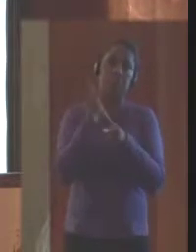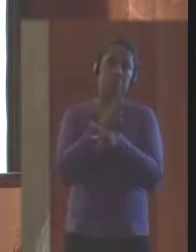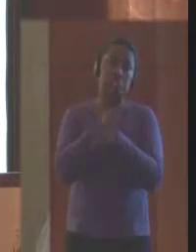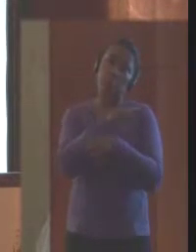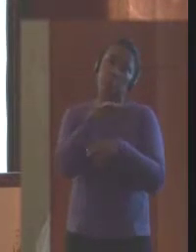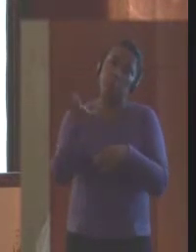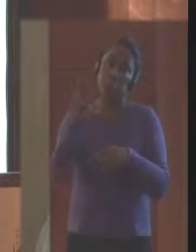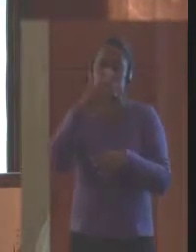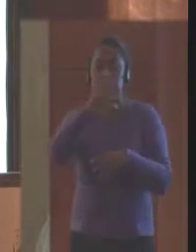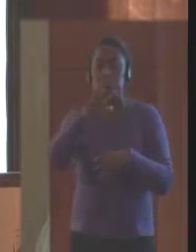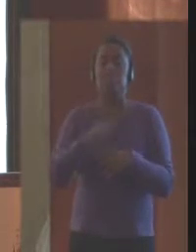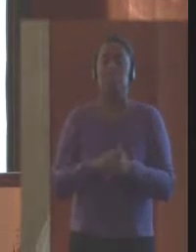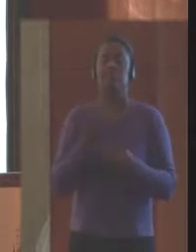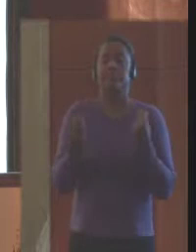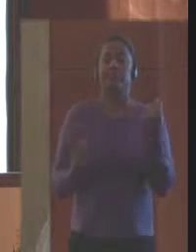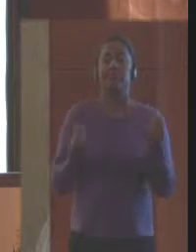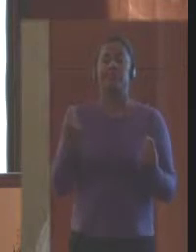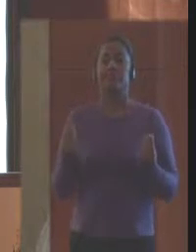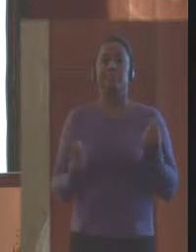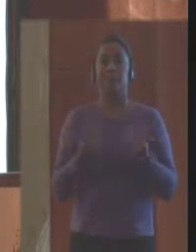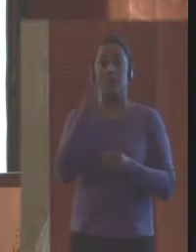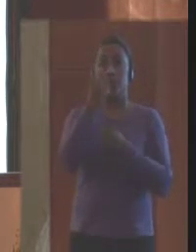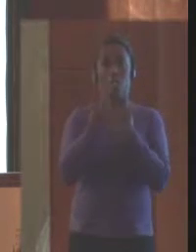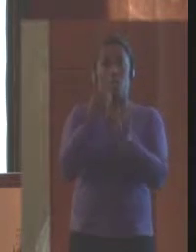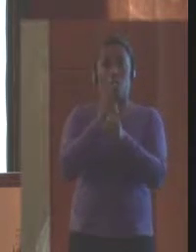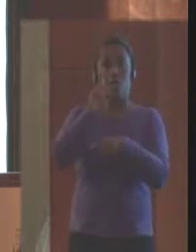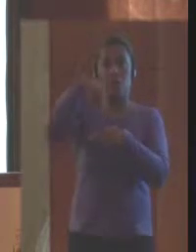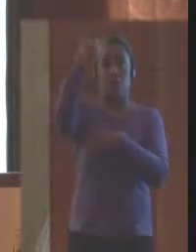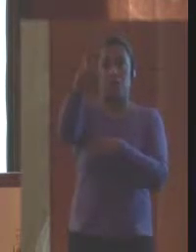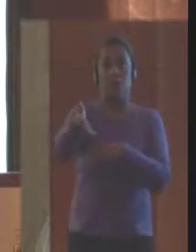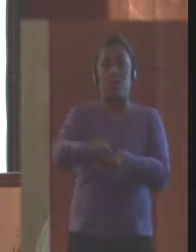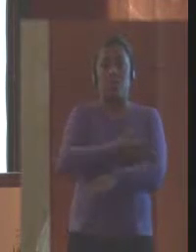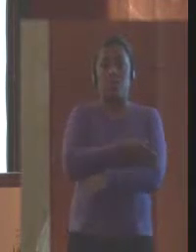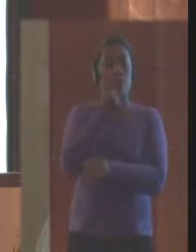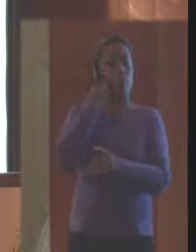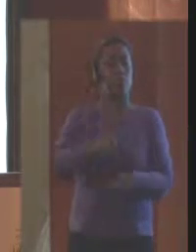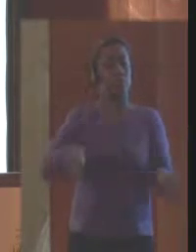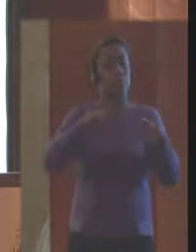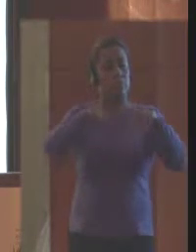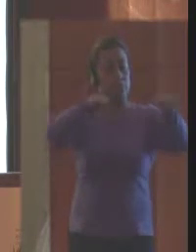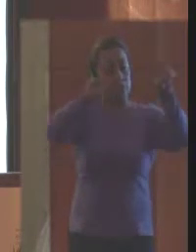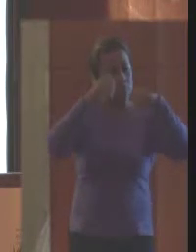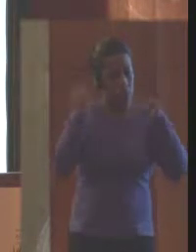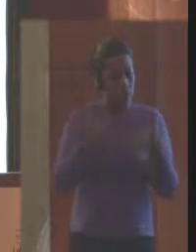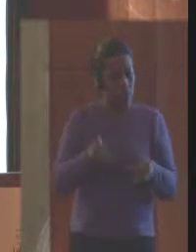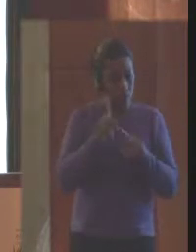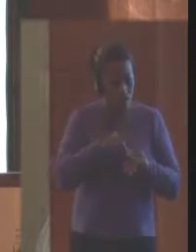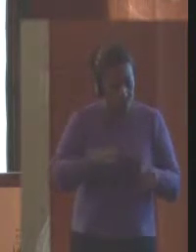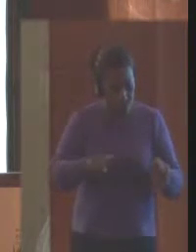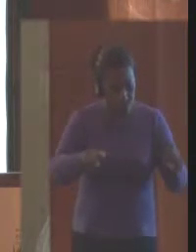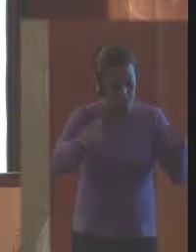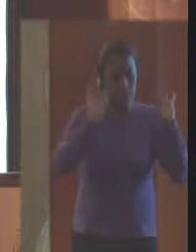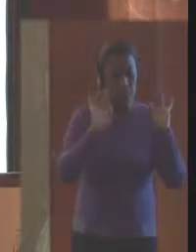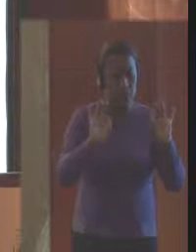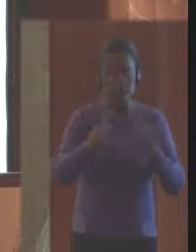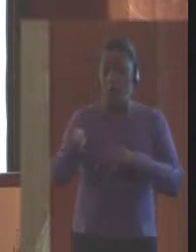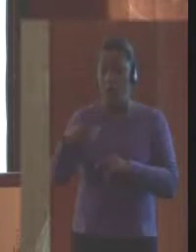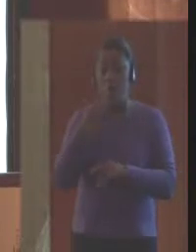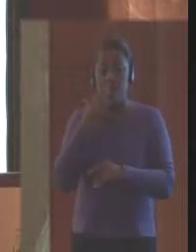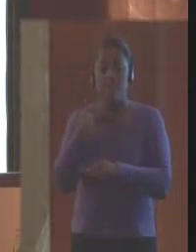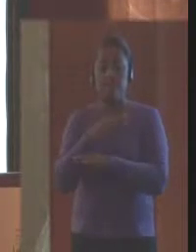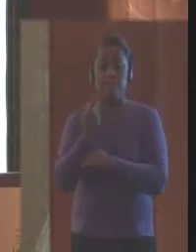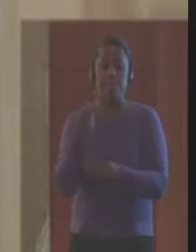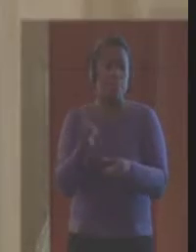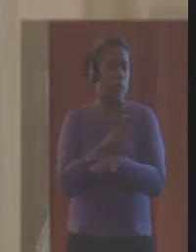Hoy, la decisión, 12 años después de haber permitido el desarrollo de gran parte de la zona de amenaza media y habiendo sufrido